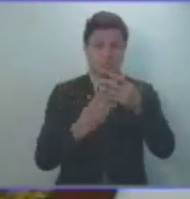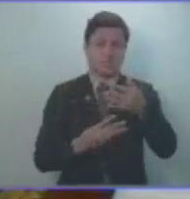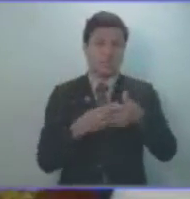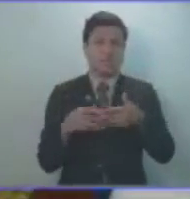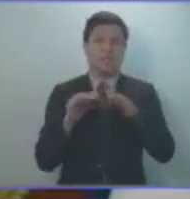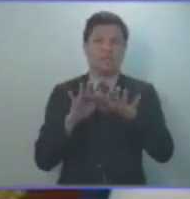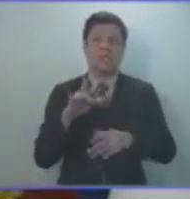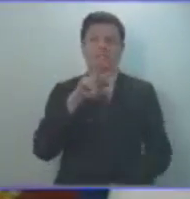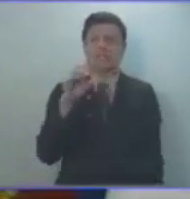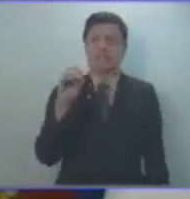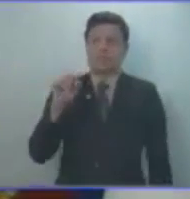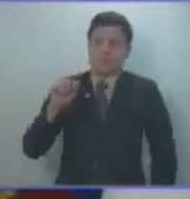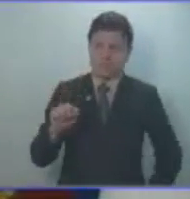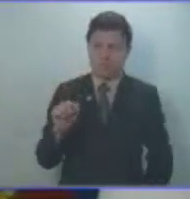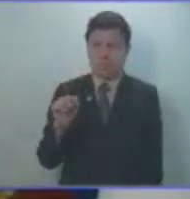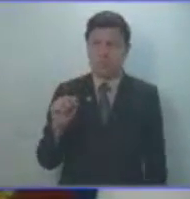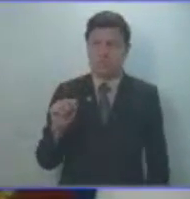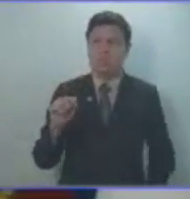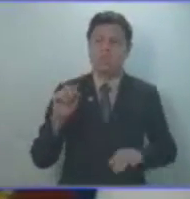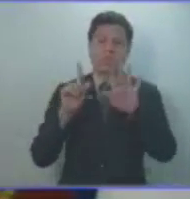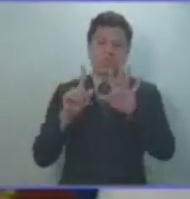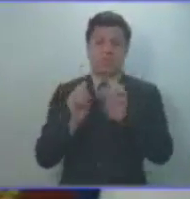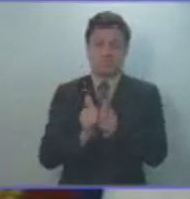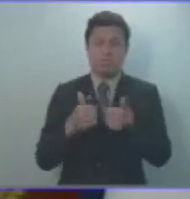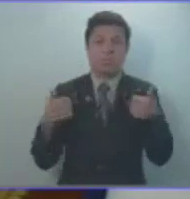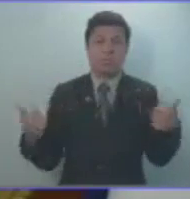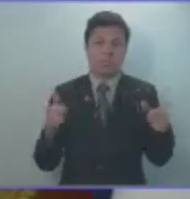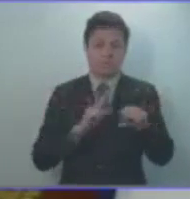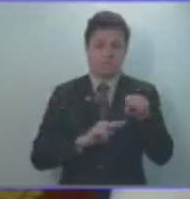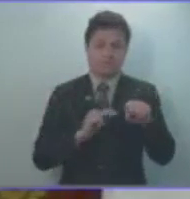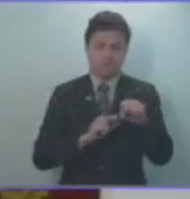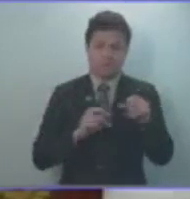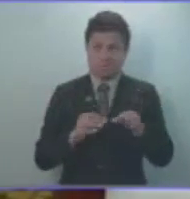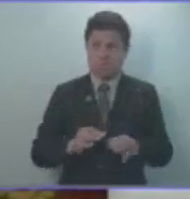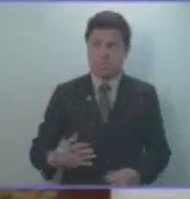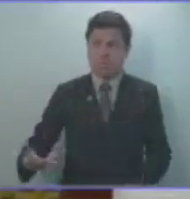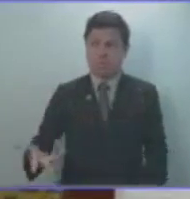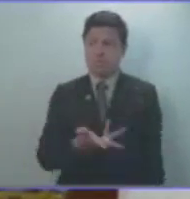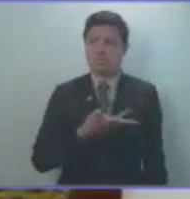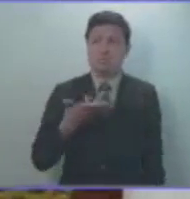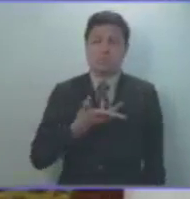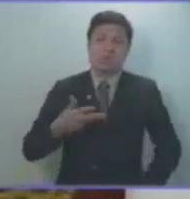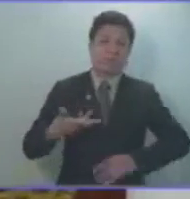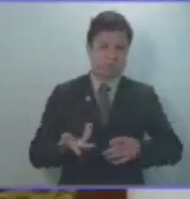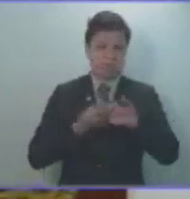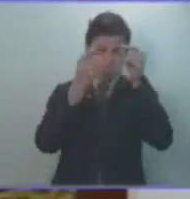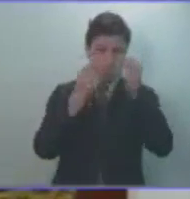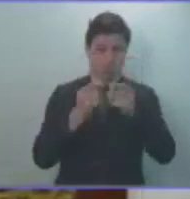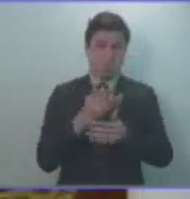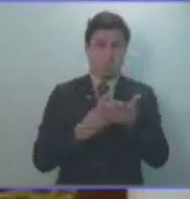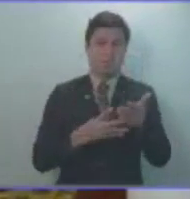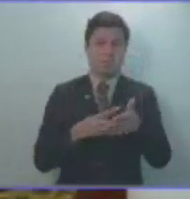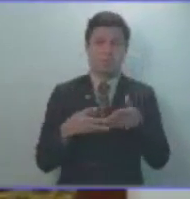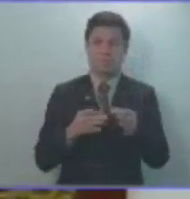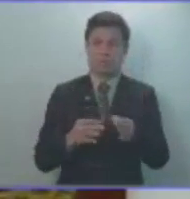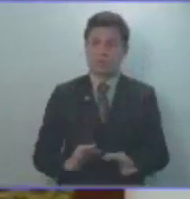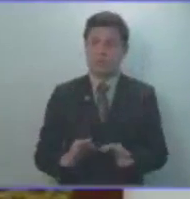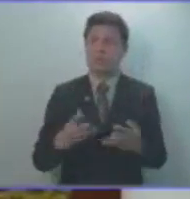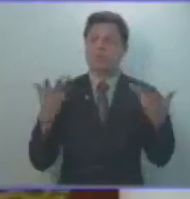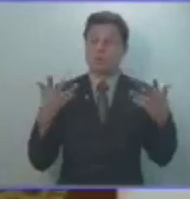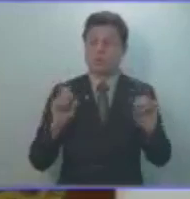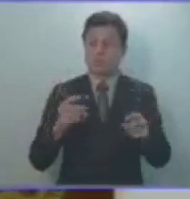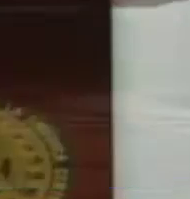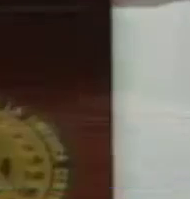por 30.6 millones. Y está, digamos, en el presupuesto como ha